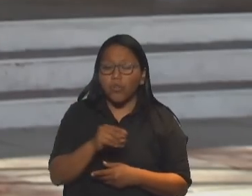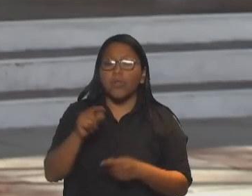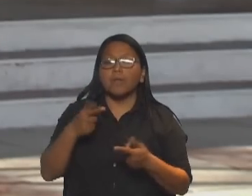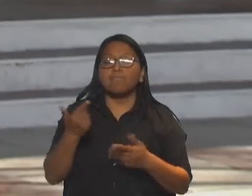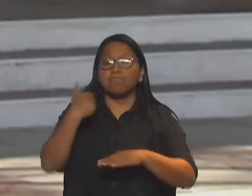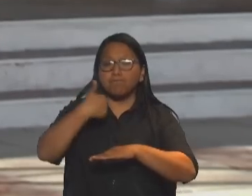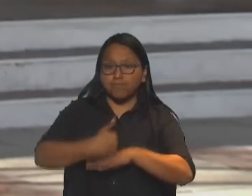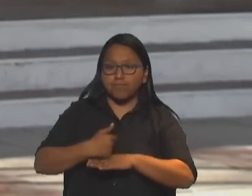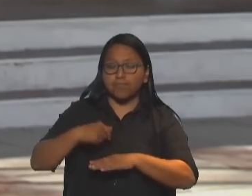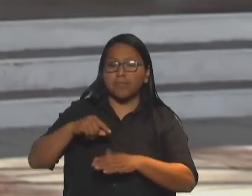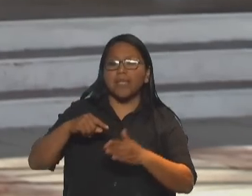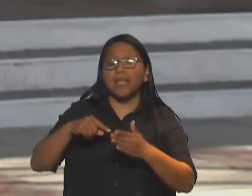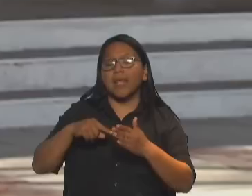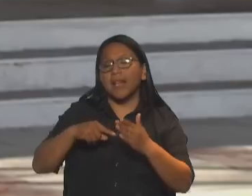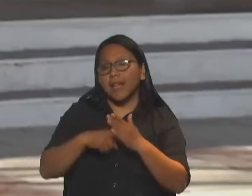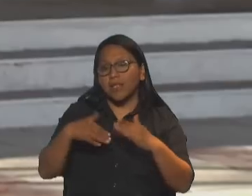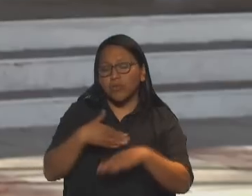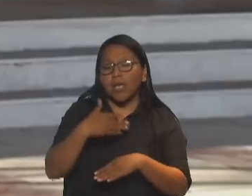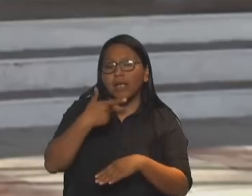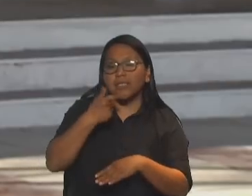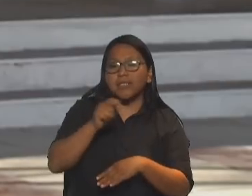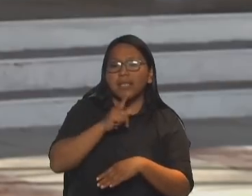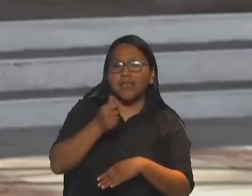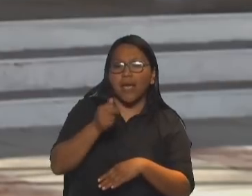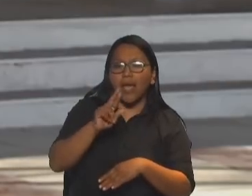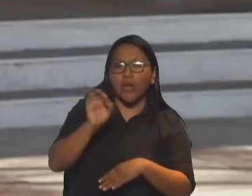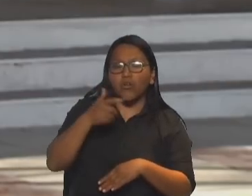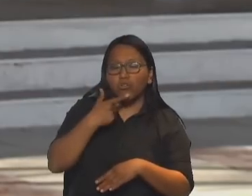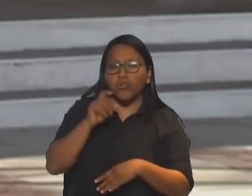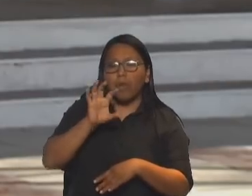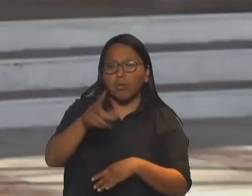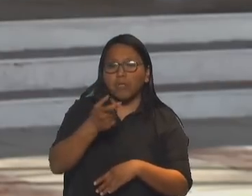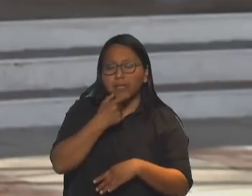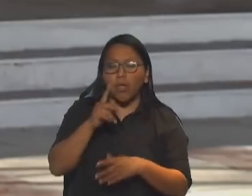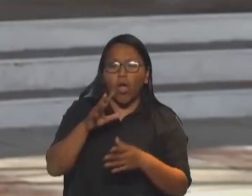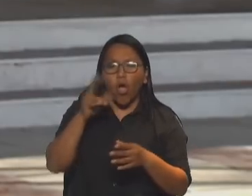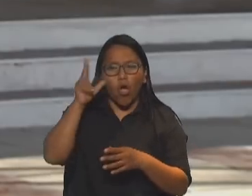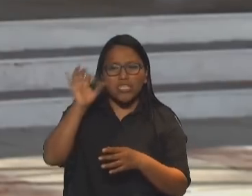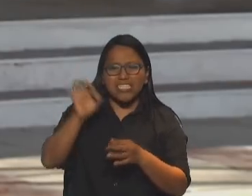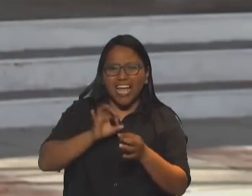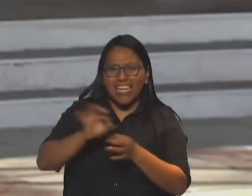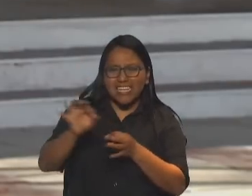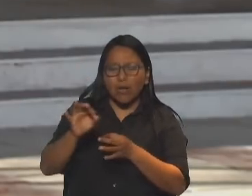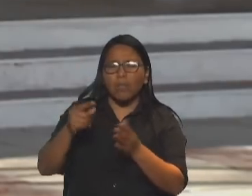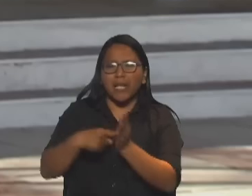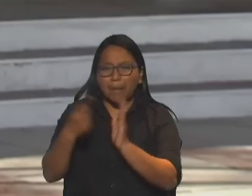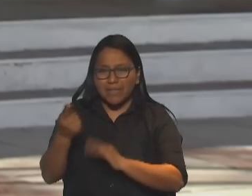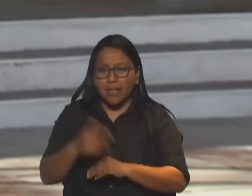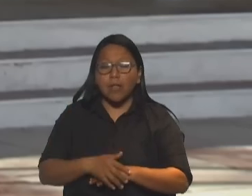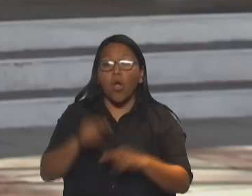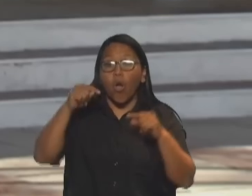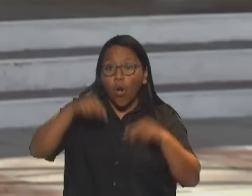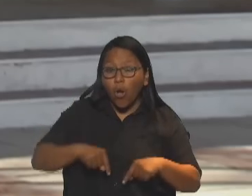estamos desde la ciudad de santa rosa en la provincia de mendoza aproximadamente a unos 80 kilómetros de la ciudad capital bueno hoy